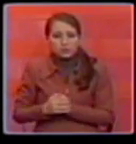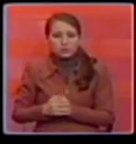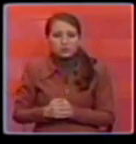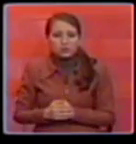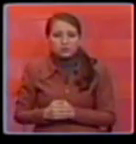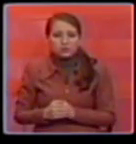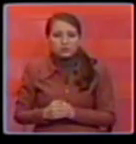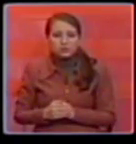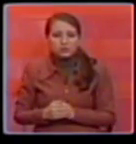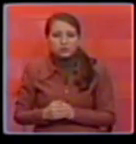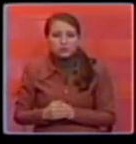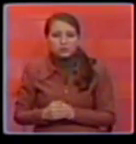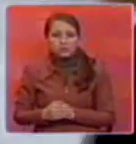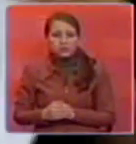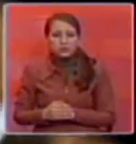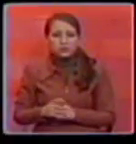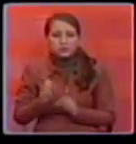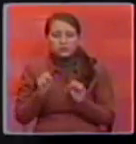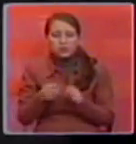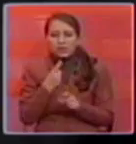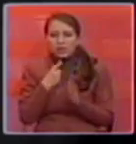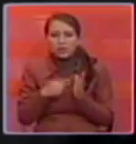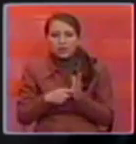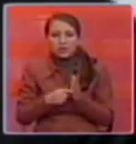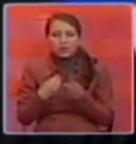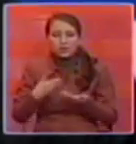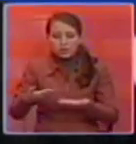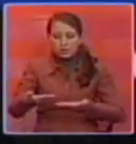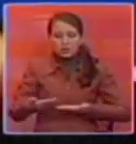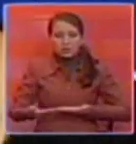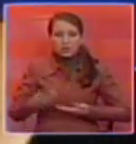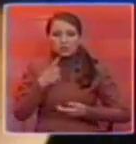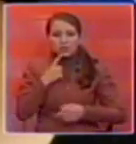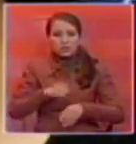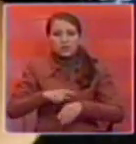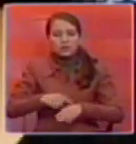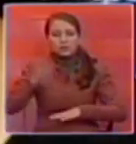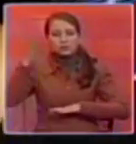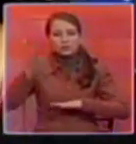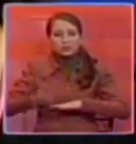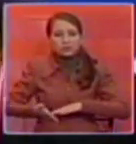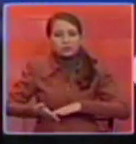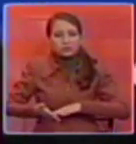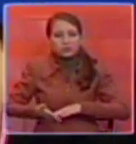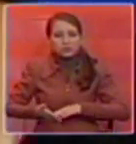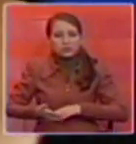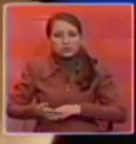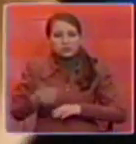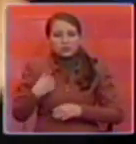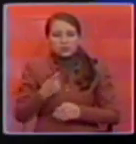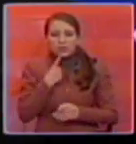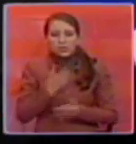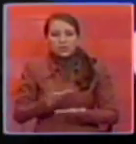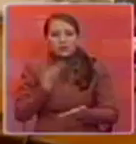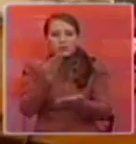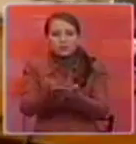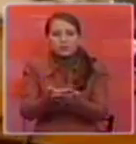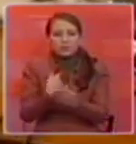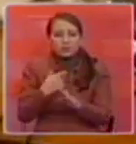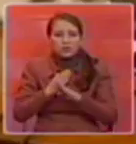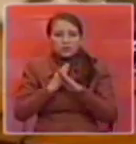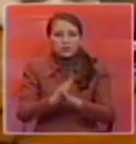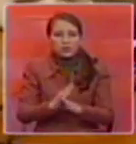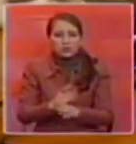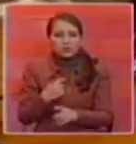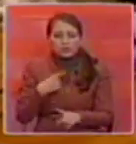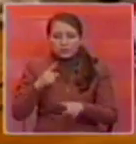provoca que me notifiquen y me den el plazo necesario para yo alegar mi defensa. Yo no